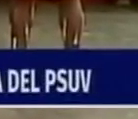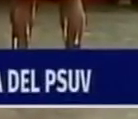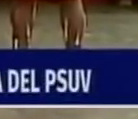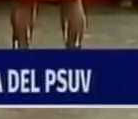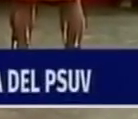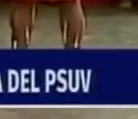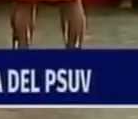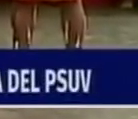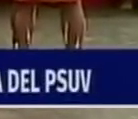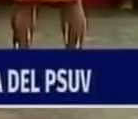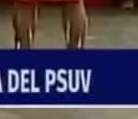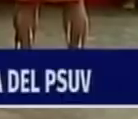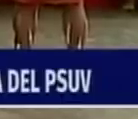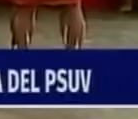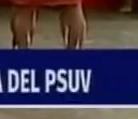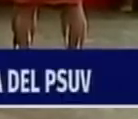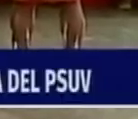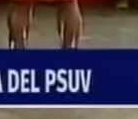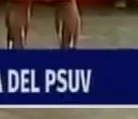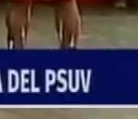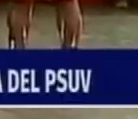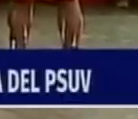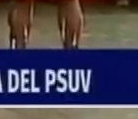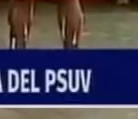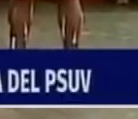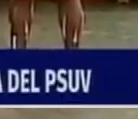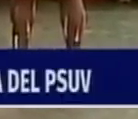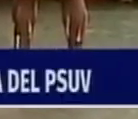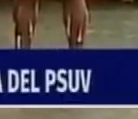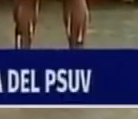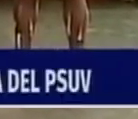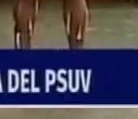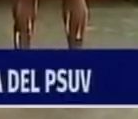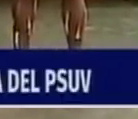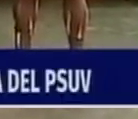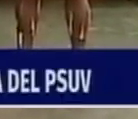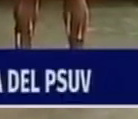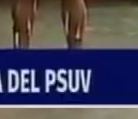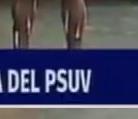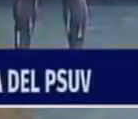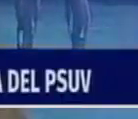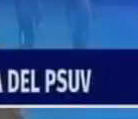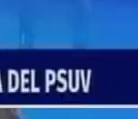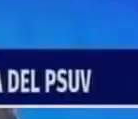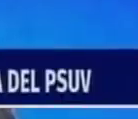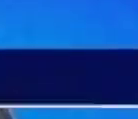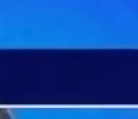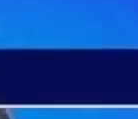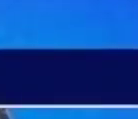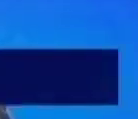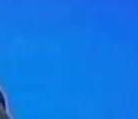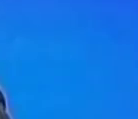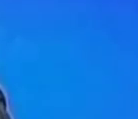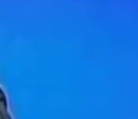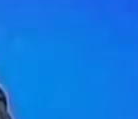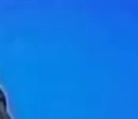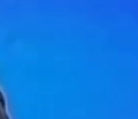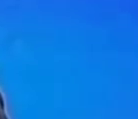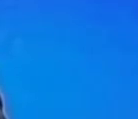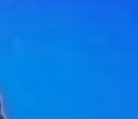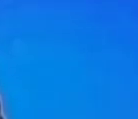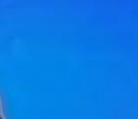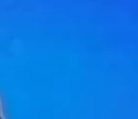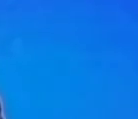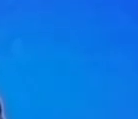darle la buena vibra a nuestro señor presidente y para la buena vibra a toda nuestra República Bolivariana de Venezuela que está oprimida por